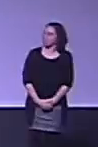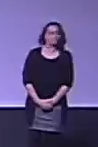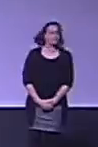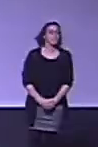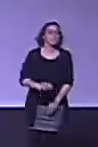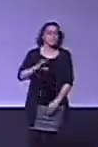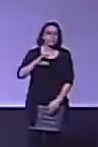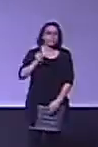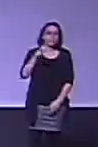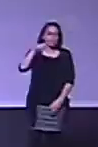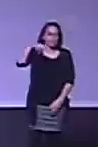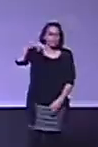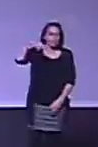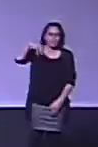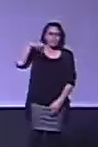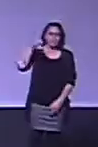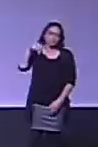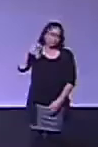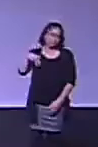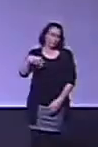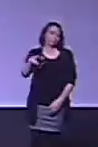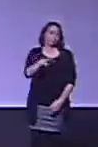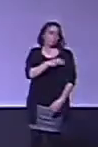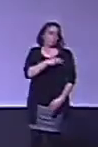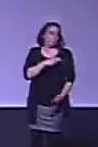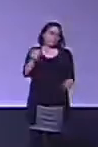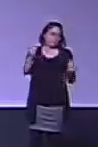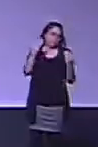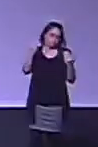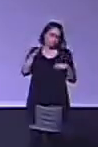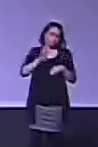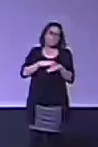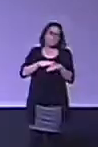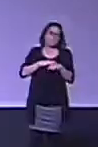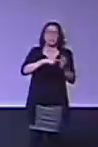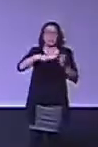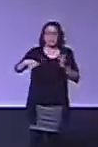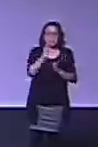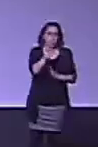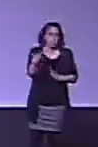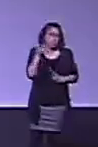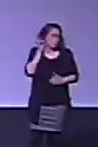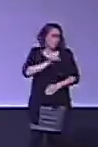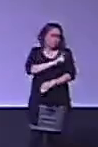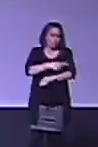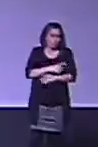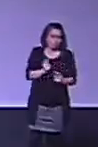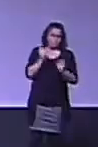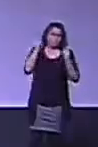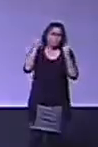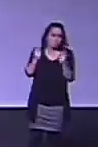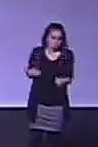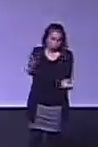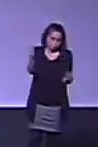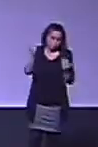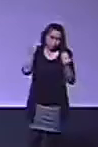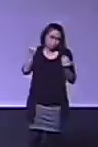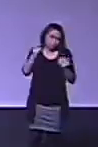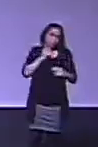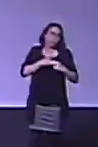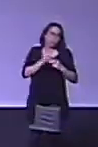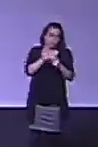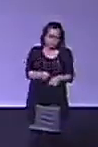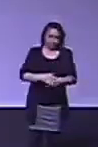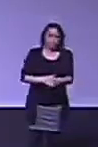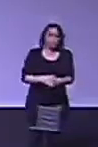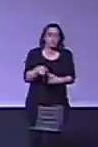Carmen Nadarraga da nombre a este premio homenaje dirigido a las deportistas de Guipúzcoa que han destacado por su actitud, por su carrera y por